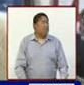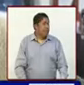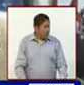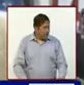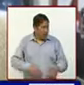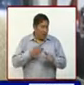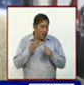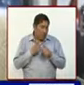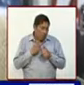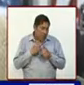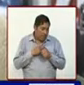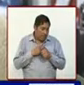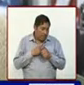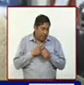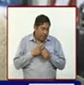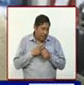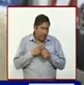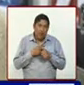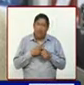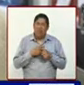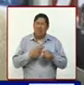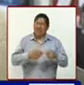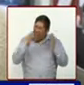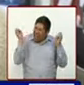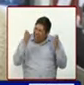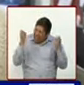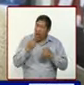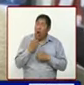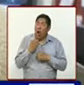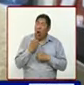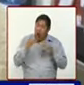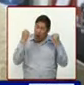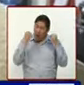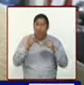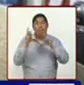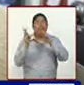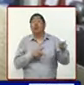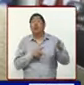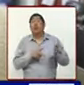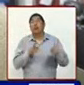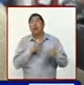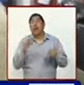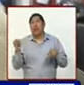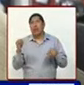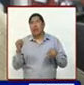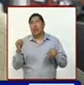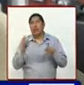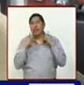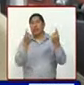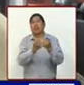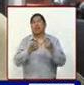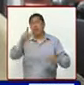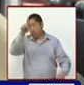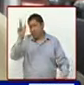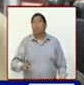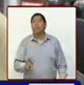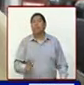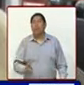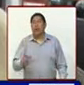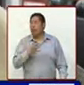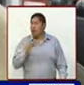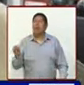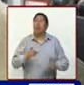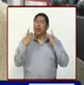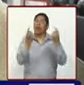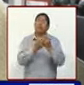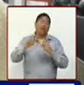Bueno, primeramente la alerta roja que confiere el departamento de Pando, como también el departamento de La Paz. En